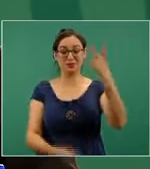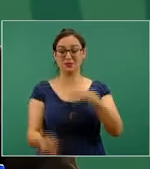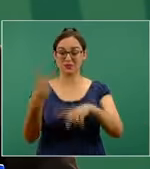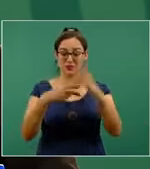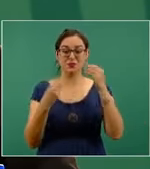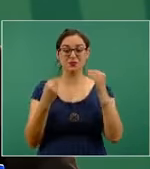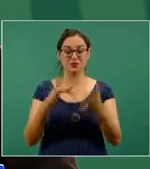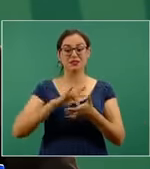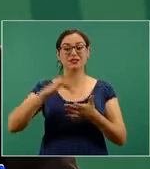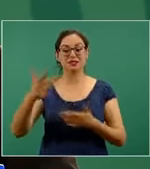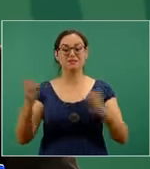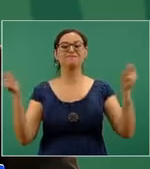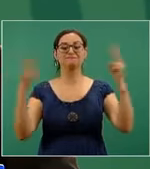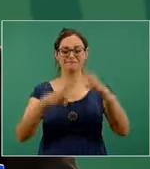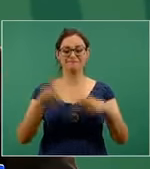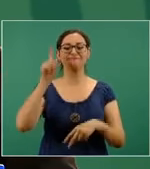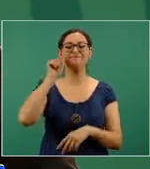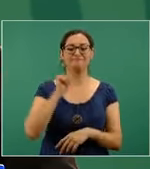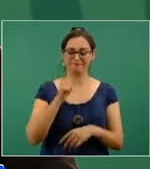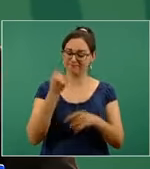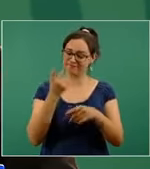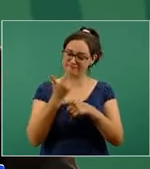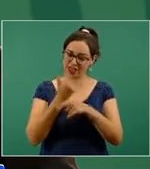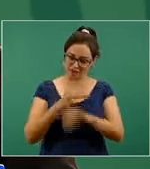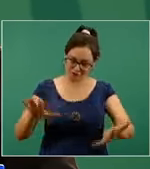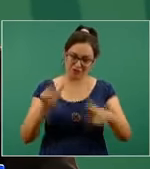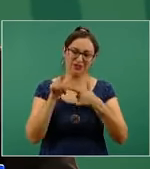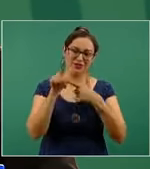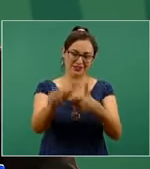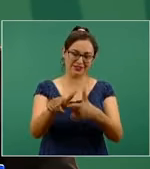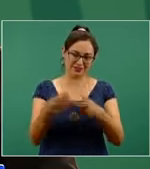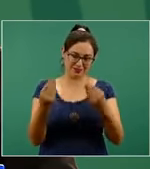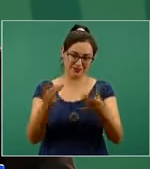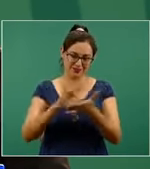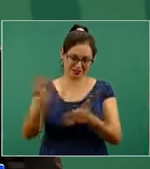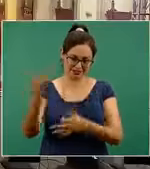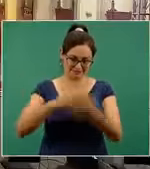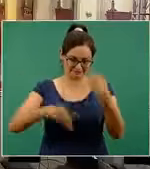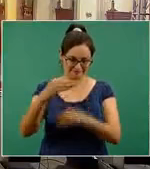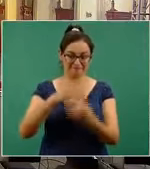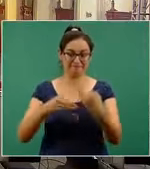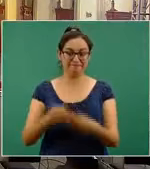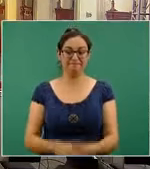y pues nos vemos primero mañana para seguir con la información de estas conferencias. Gracias a todos.